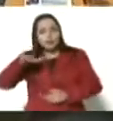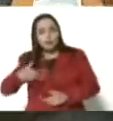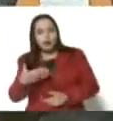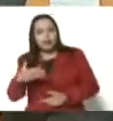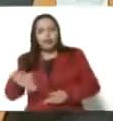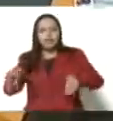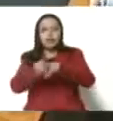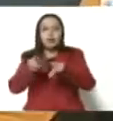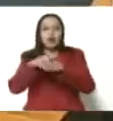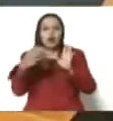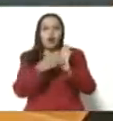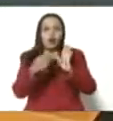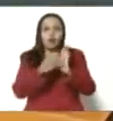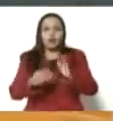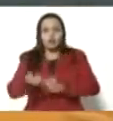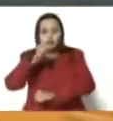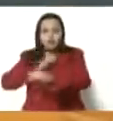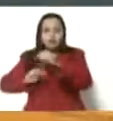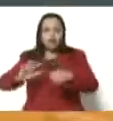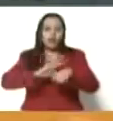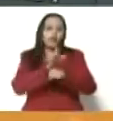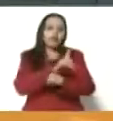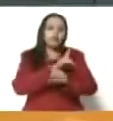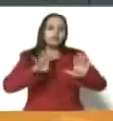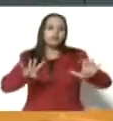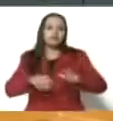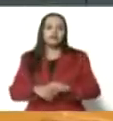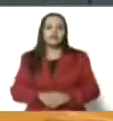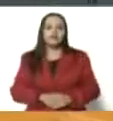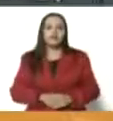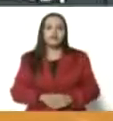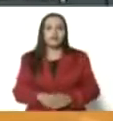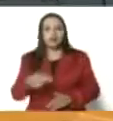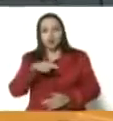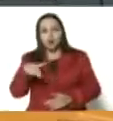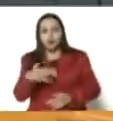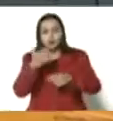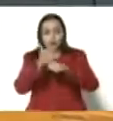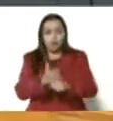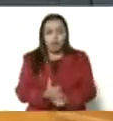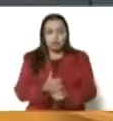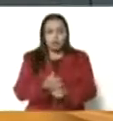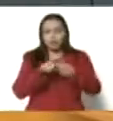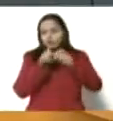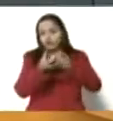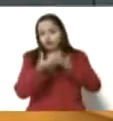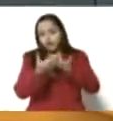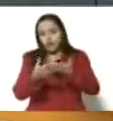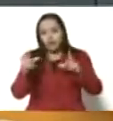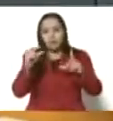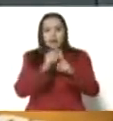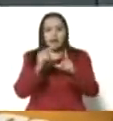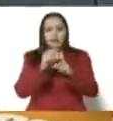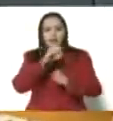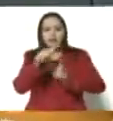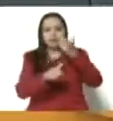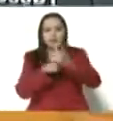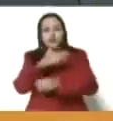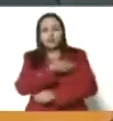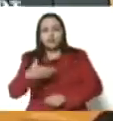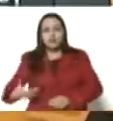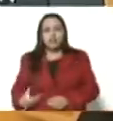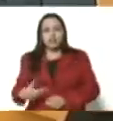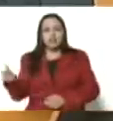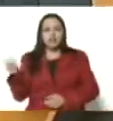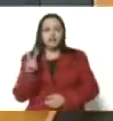adoptando para el combate contra la COVID-19. Nosotros seguimos a la espera de lo que serán las declaraciones de la vicepresidenta ejecutiva